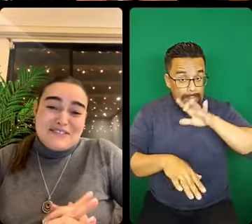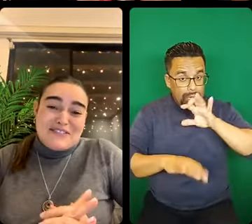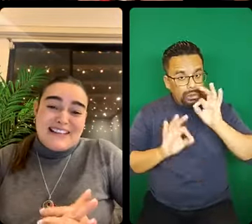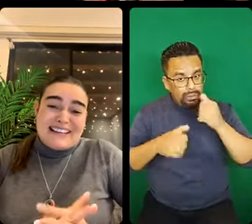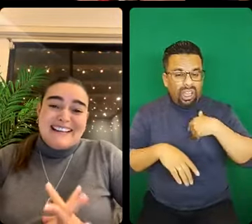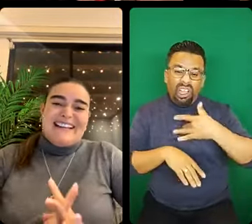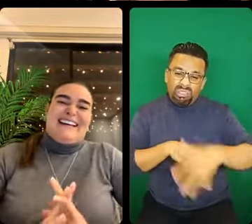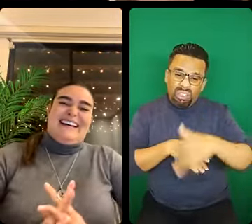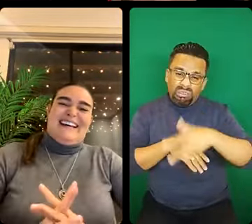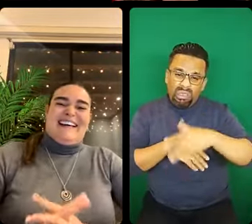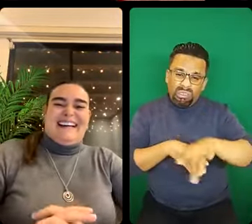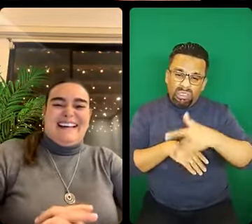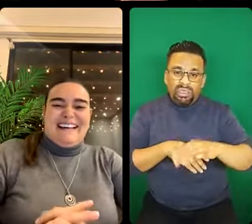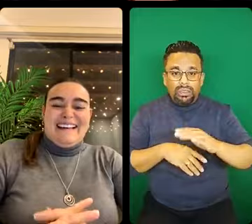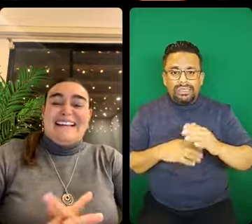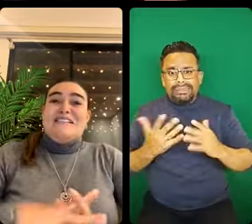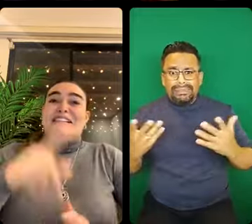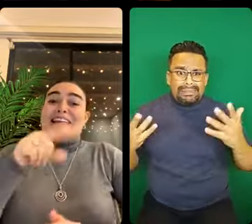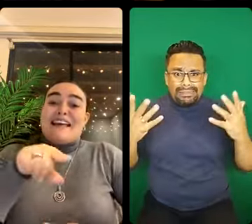pongan a sufrir.